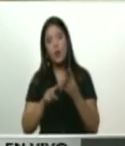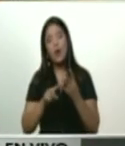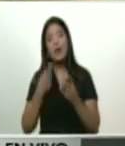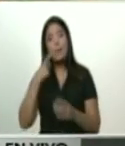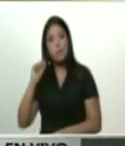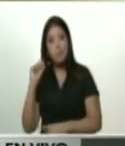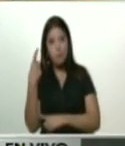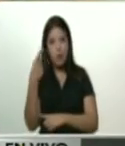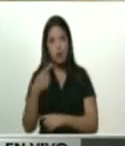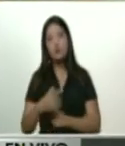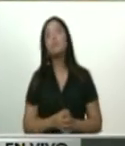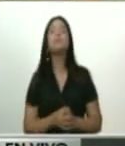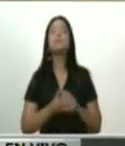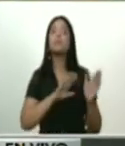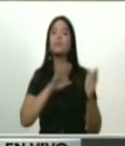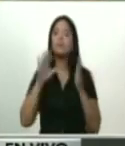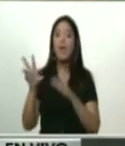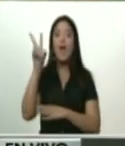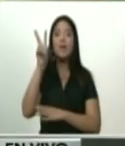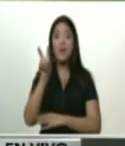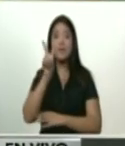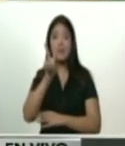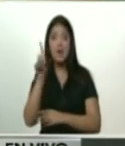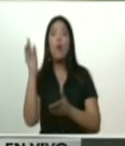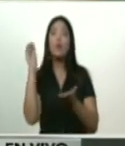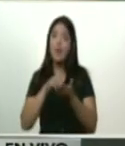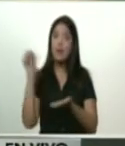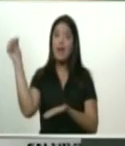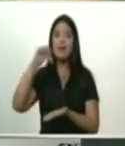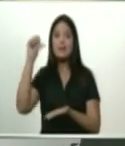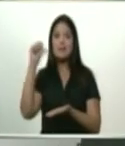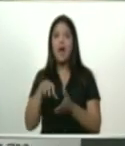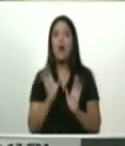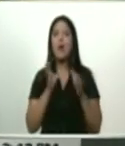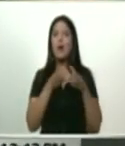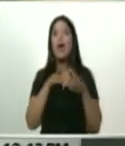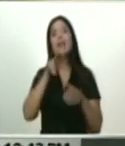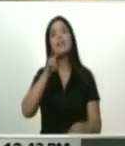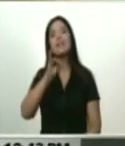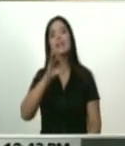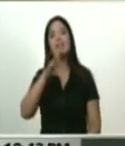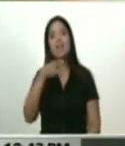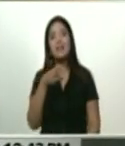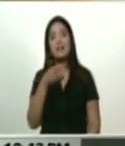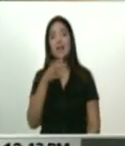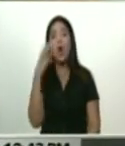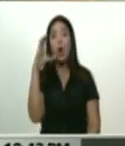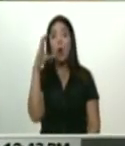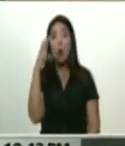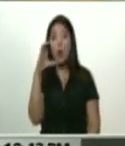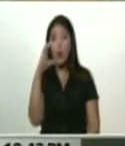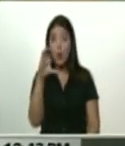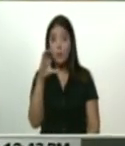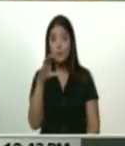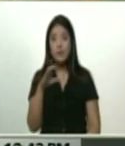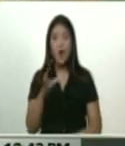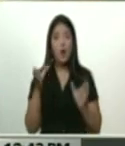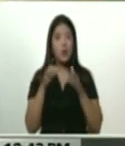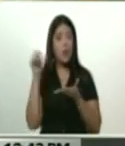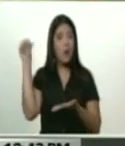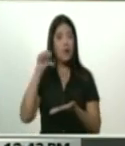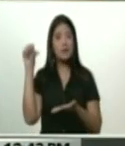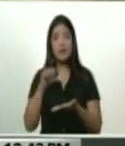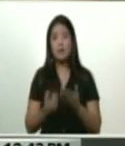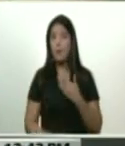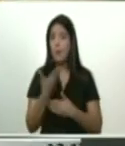Álvarez. El viernes 27, volvemos con la salsa para cerrar, el grupo Niche de Colombia, una de las agrupaciones de salsa más importantes